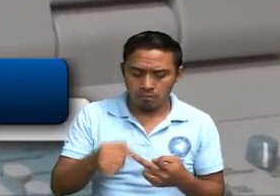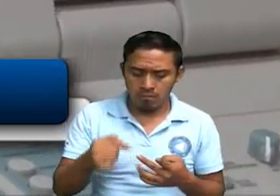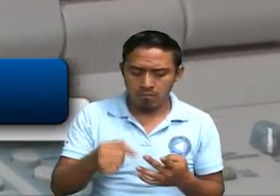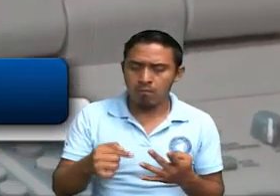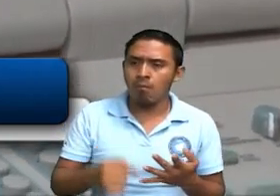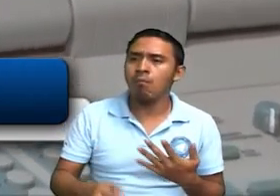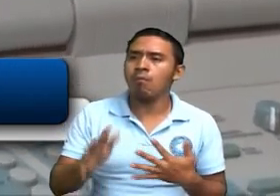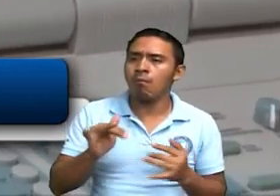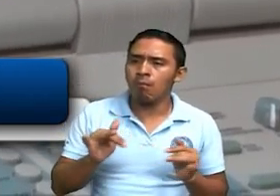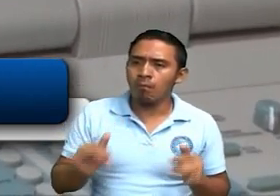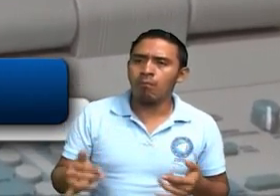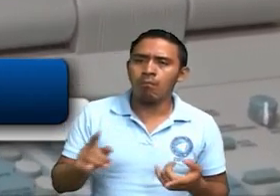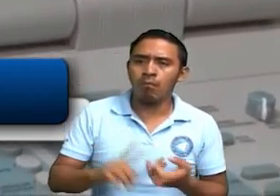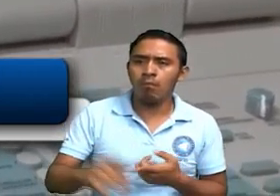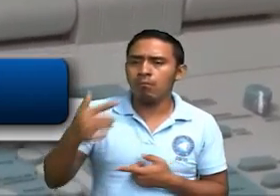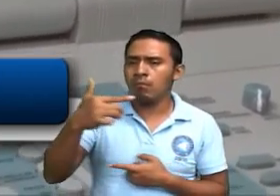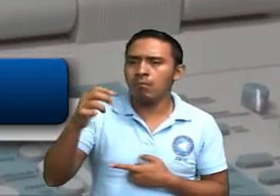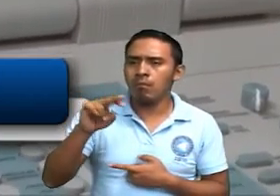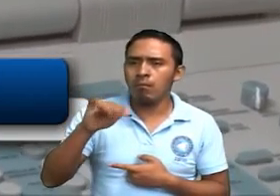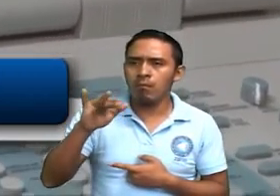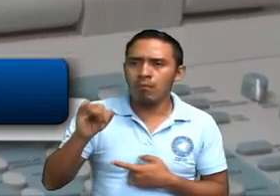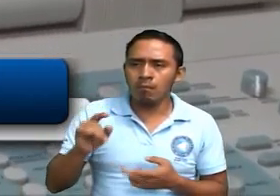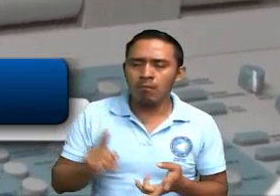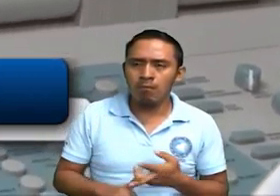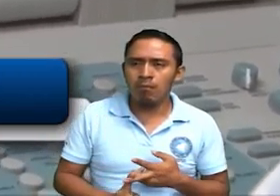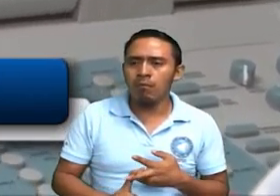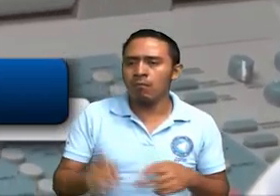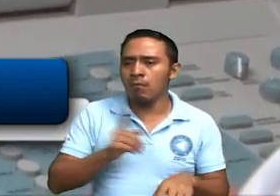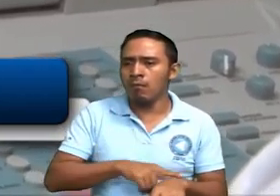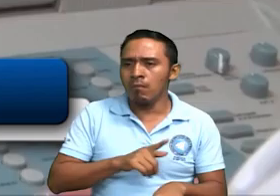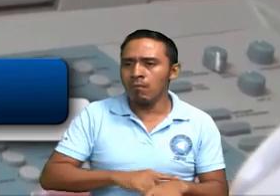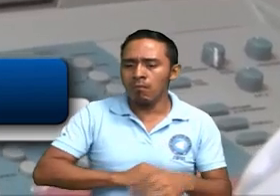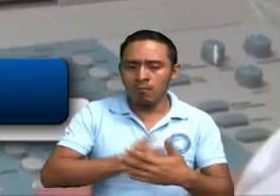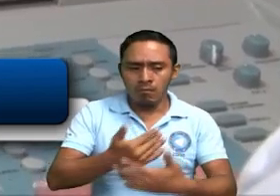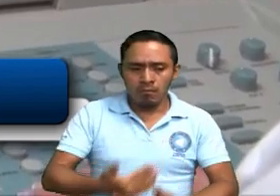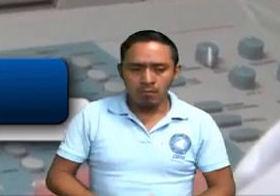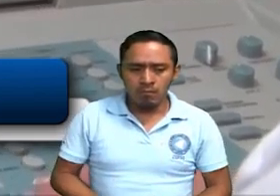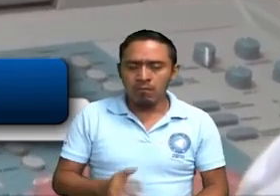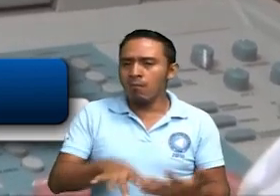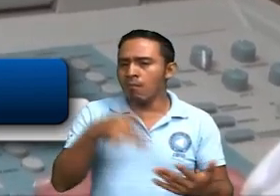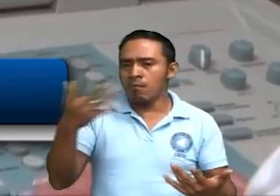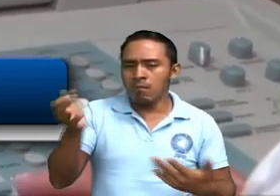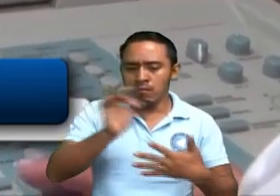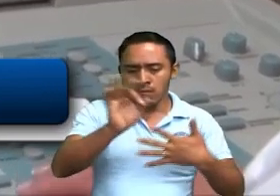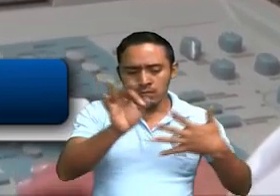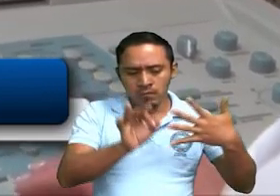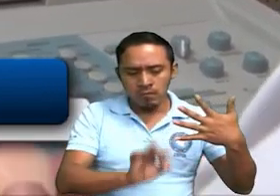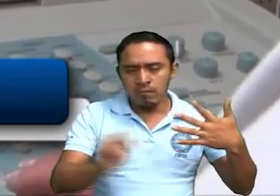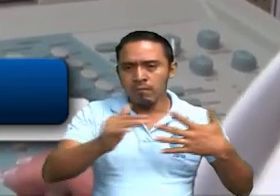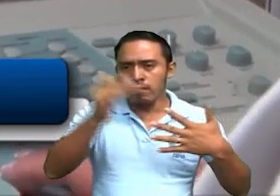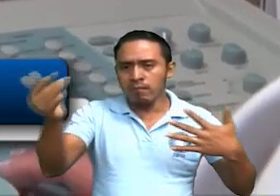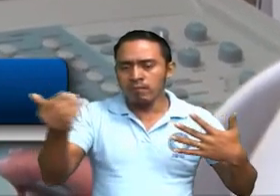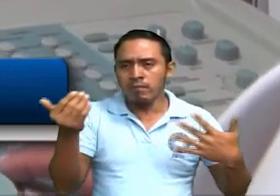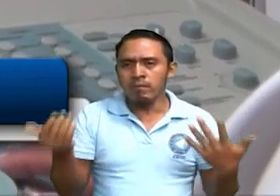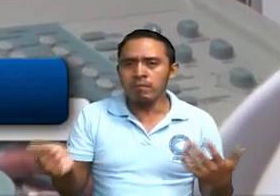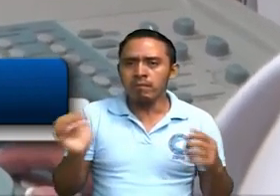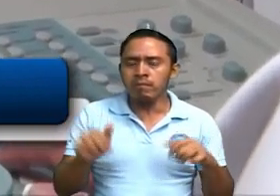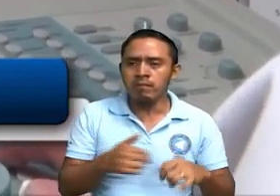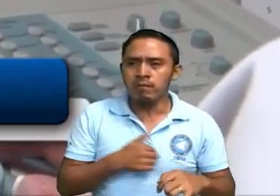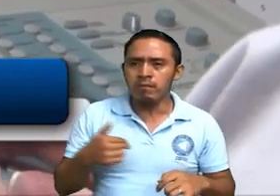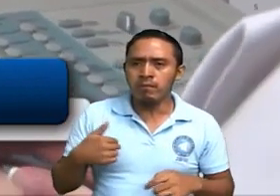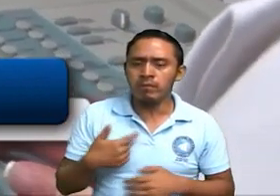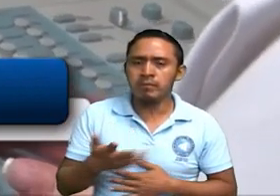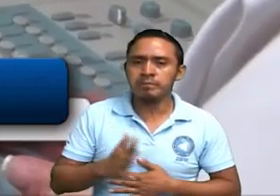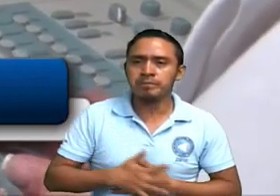que hablábamos de lo genético, de los problemas durante el embarazo, ¿qué otros factores externos pueden